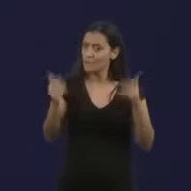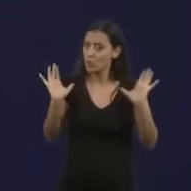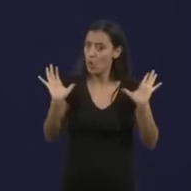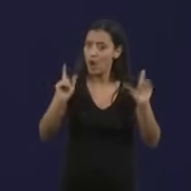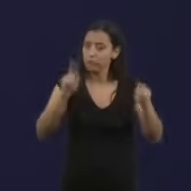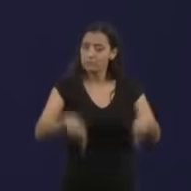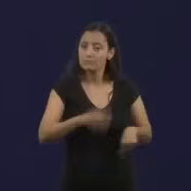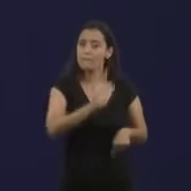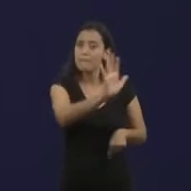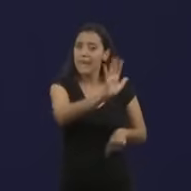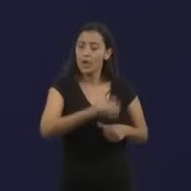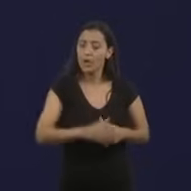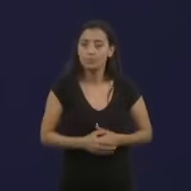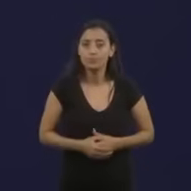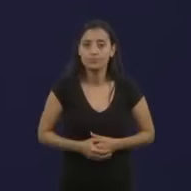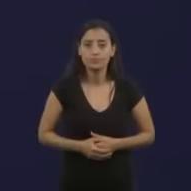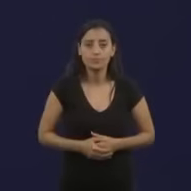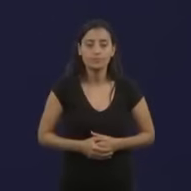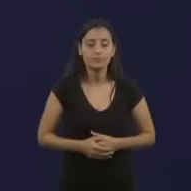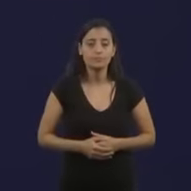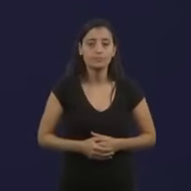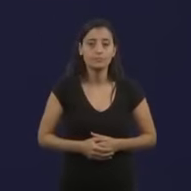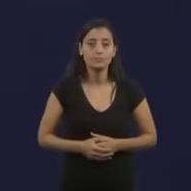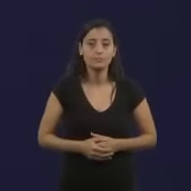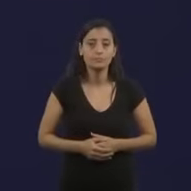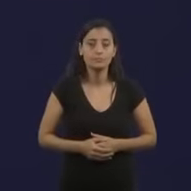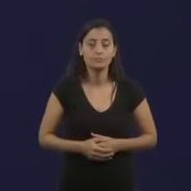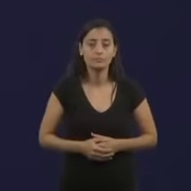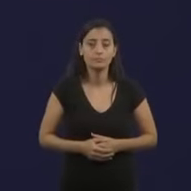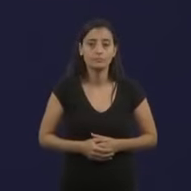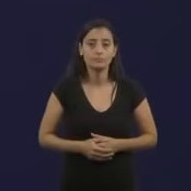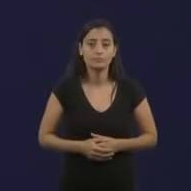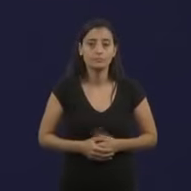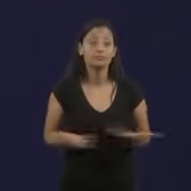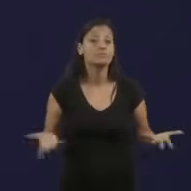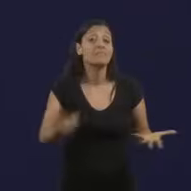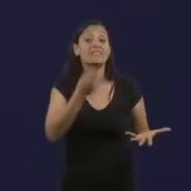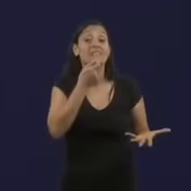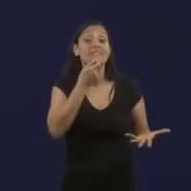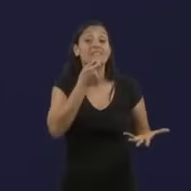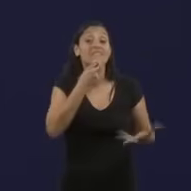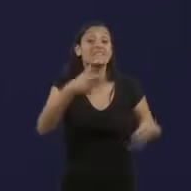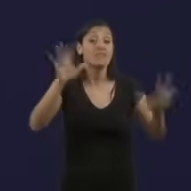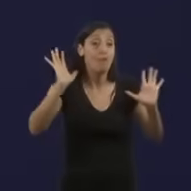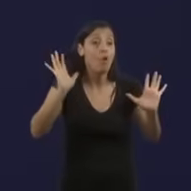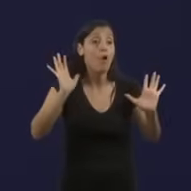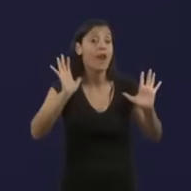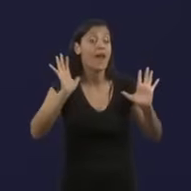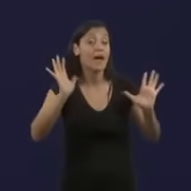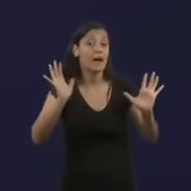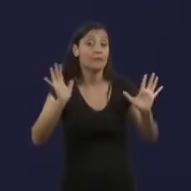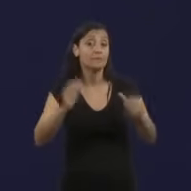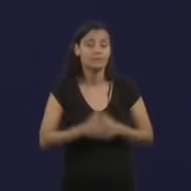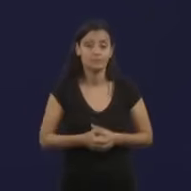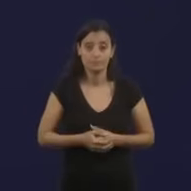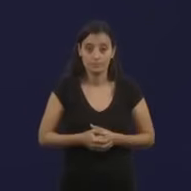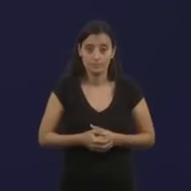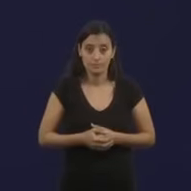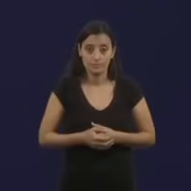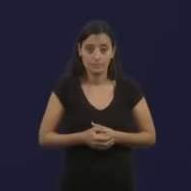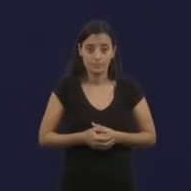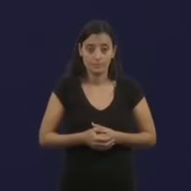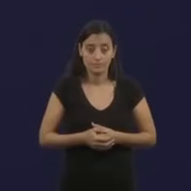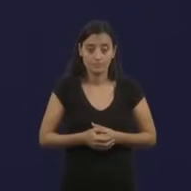consta Pero eh en tal caso Bueno ahí ahí hay algo que no me no me no